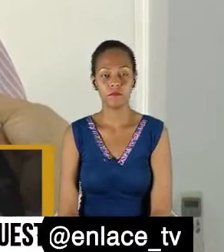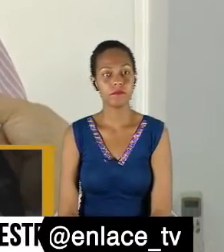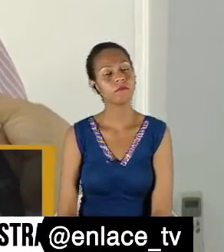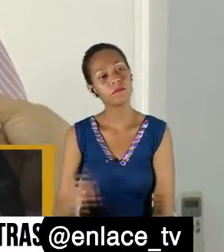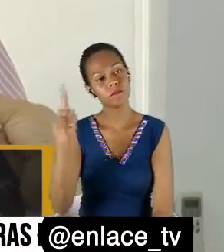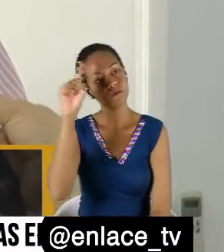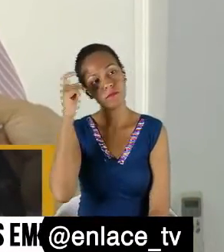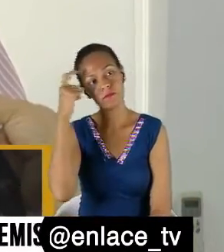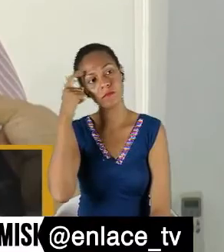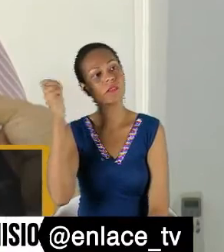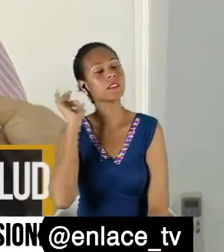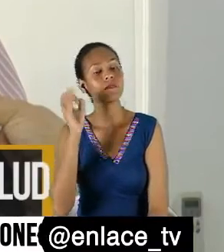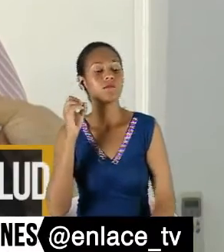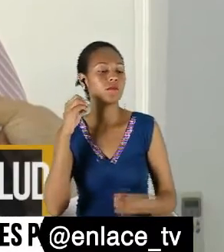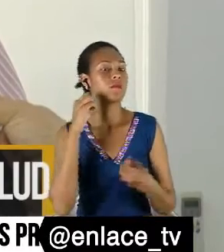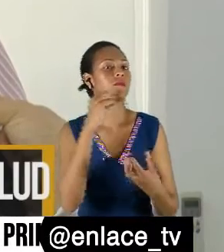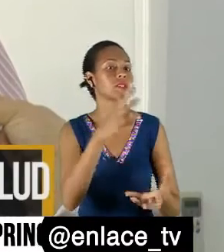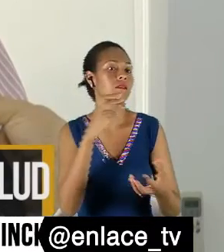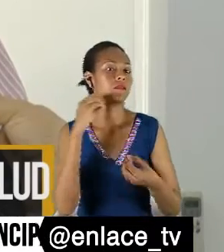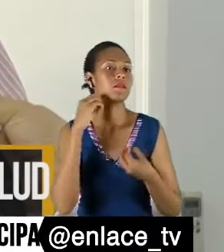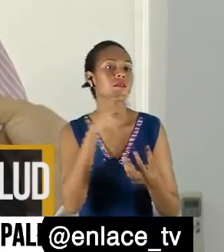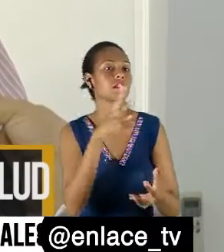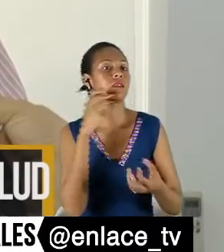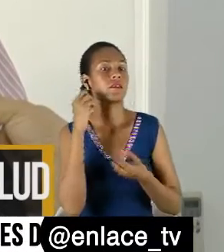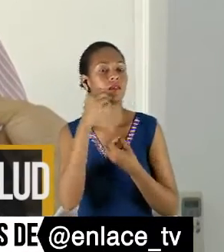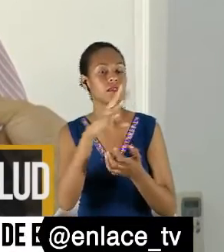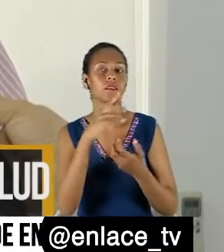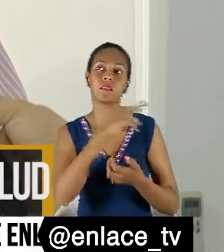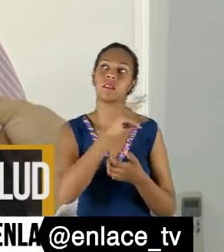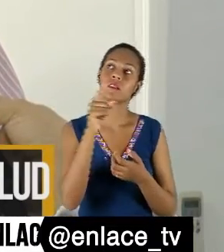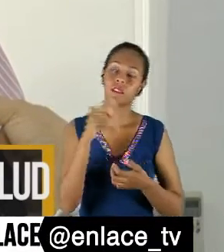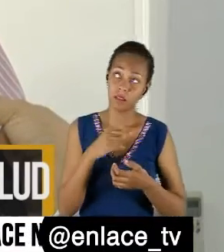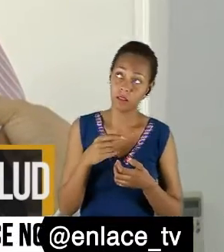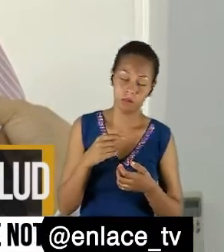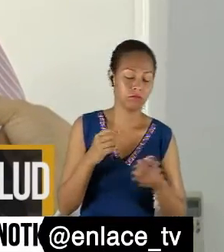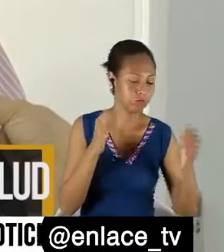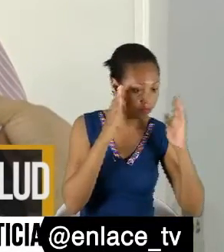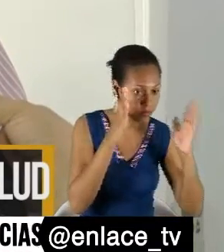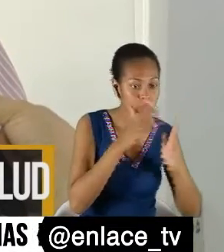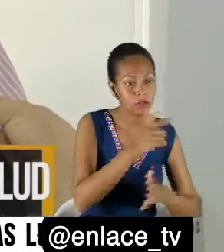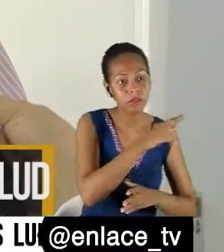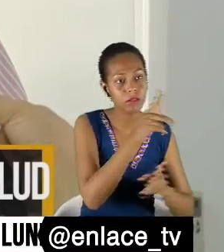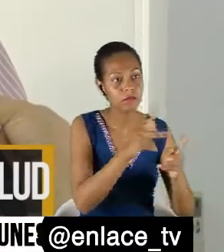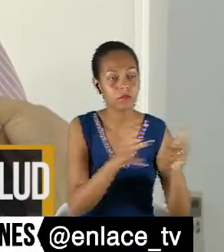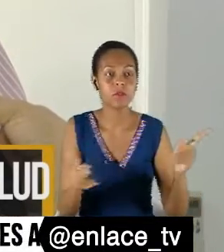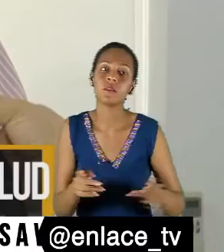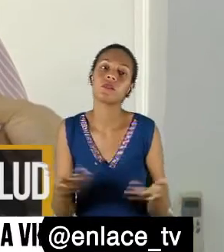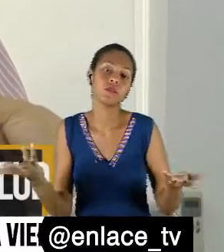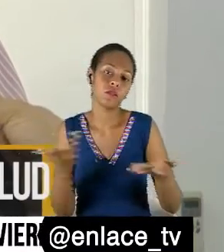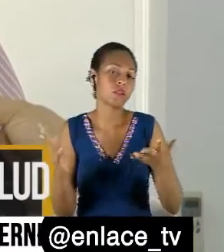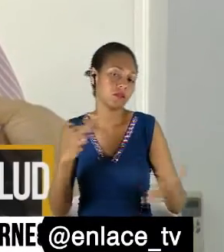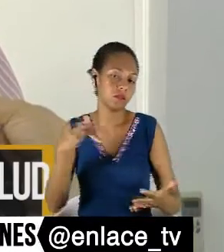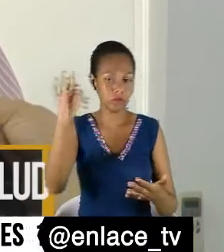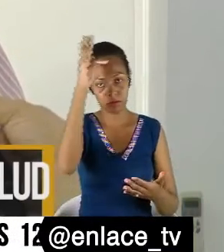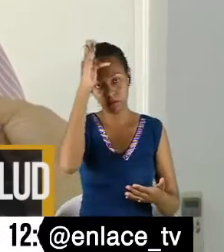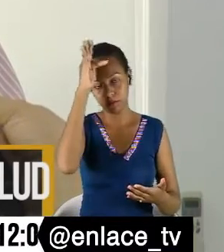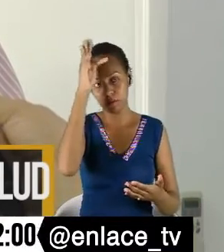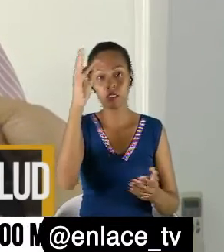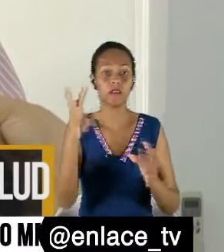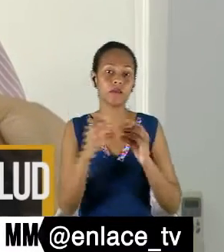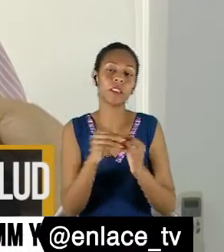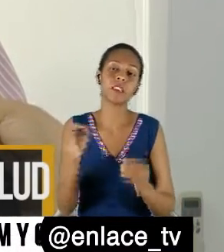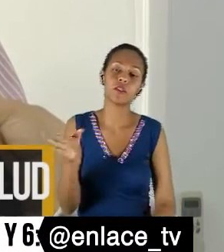destinado unos recursos para atender esta población, la cual se ha venido atendiendo en el hospital regional y en la S de Barranca